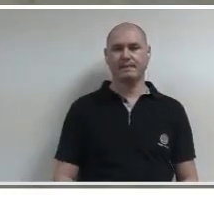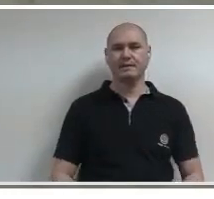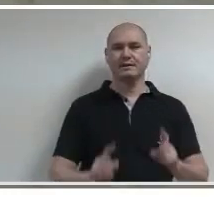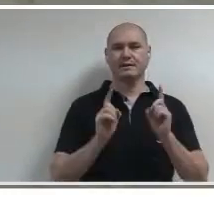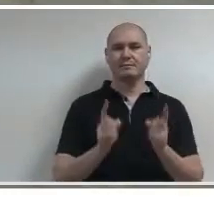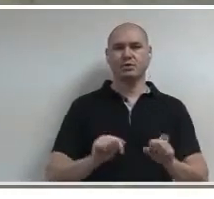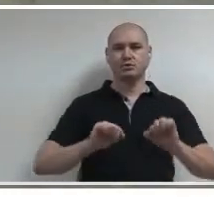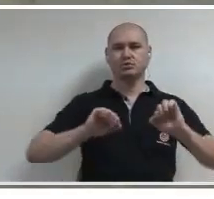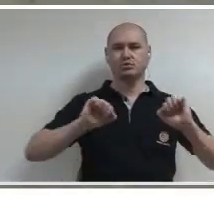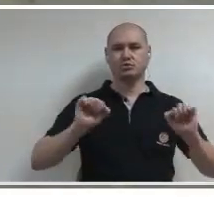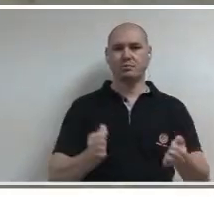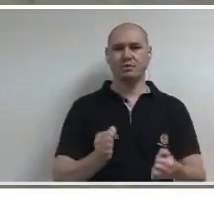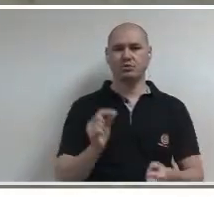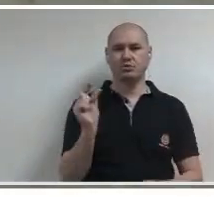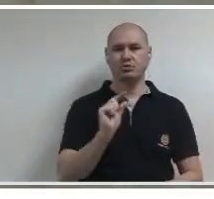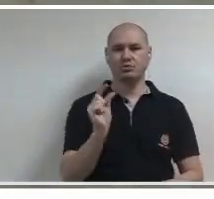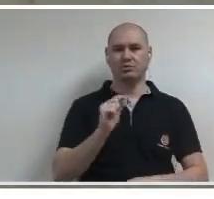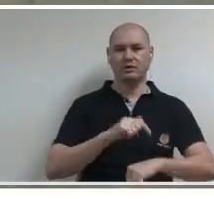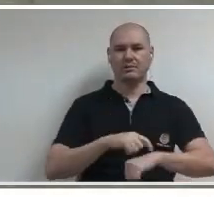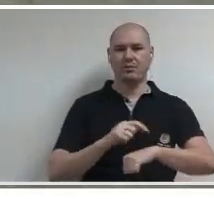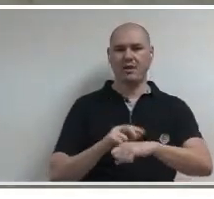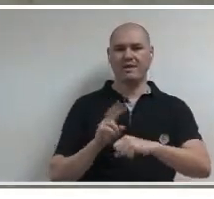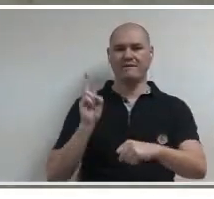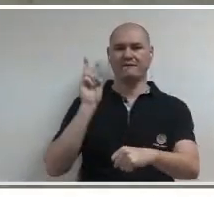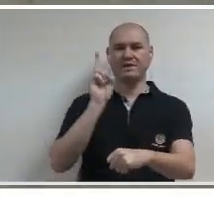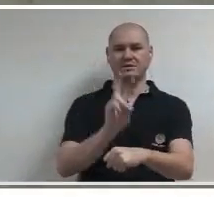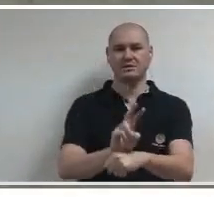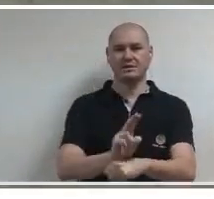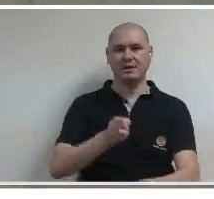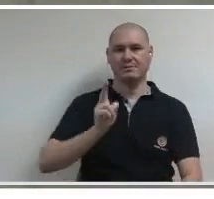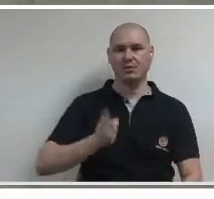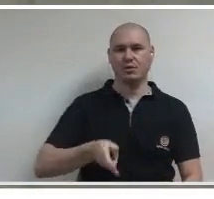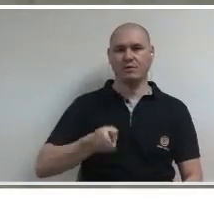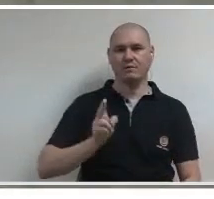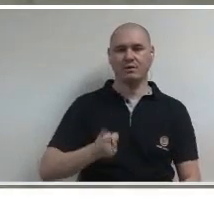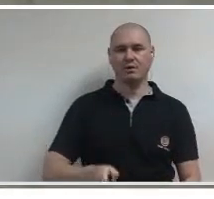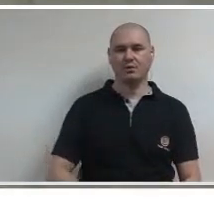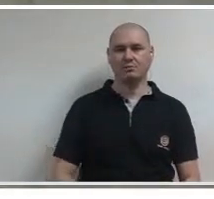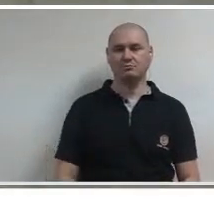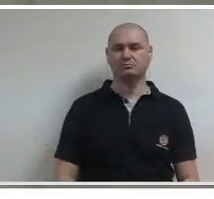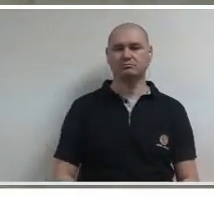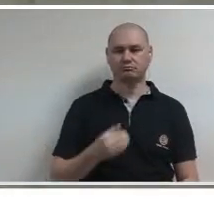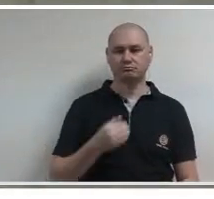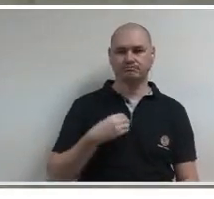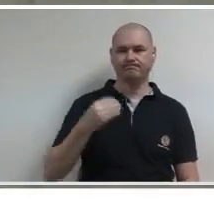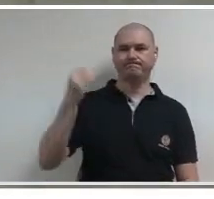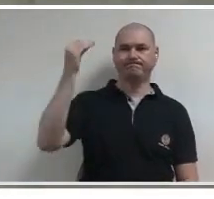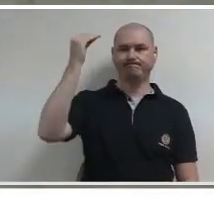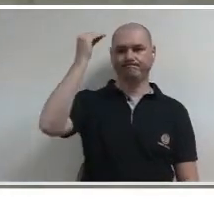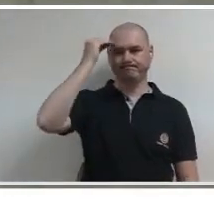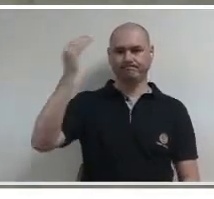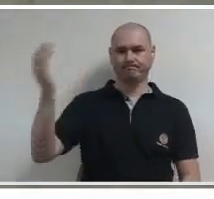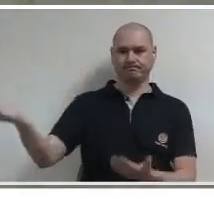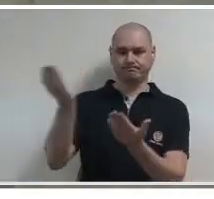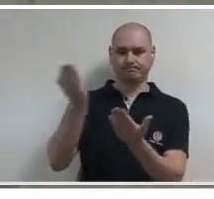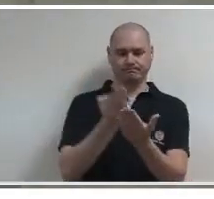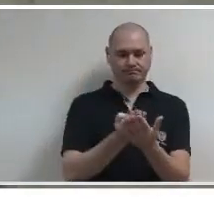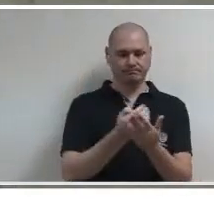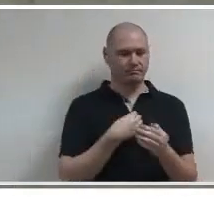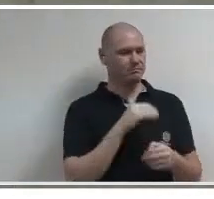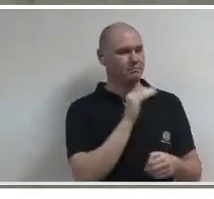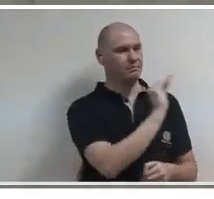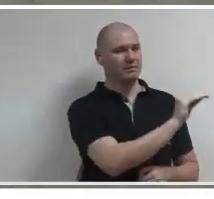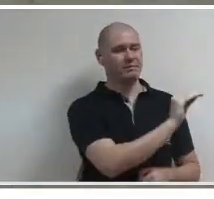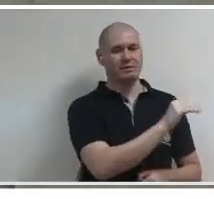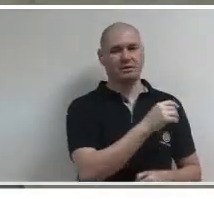Ministerio de Justicia, Pogupe, ahí visita, ahí por amor, ya recibimos ahí con lugar. Shamo Yaikua, más de ya